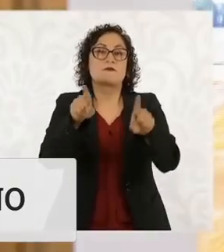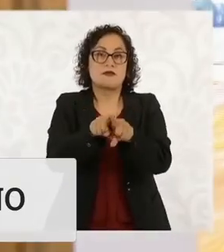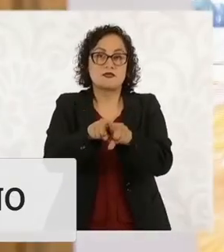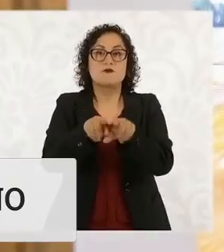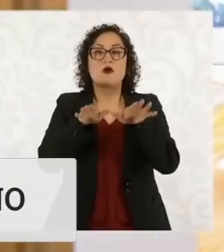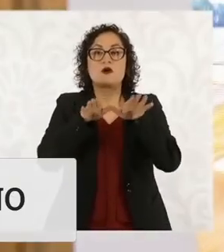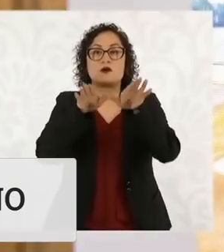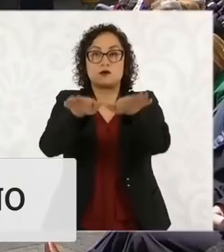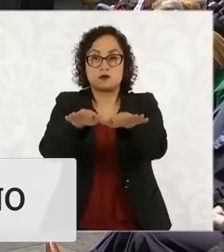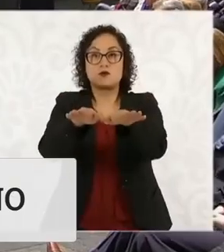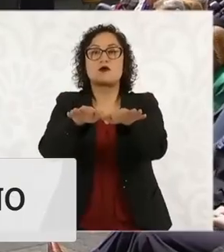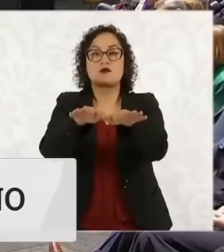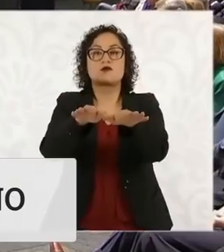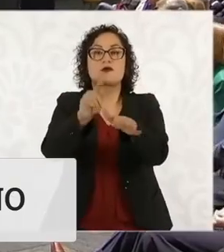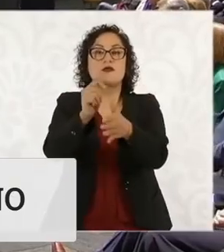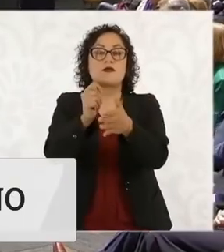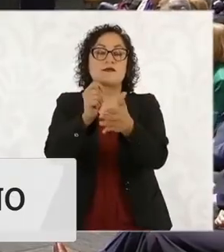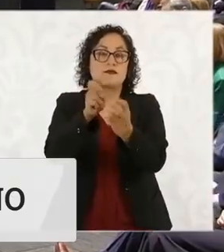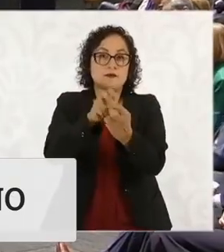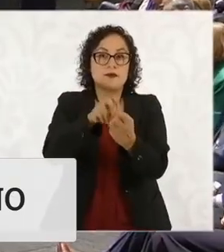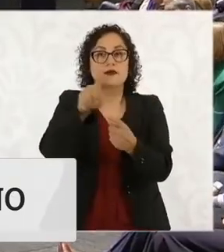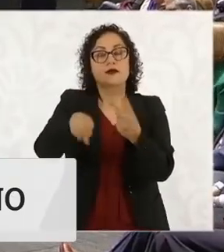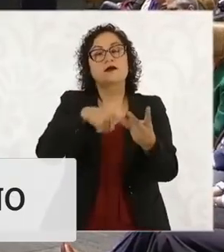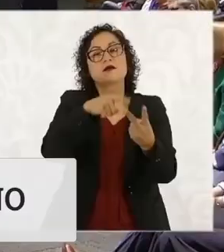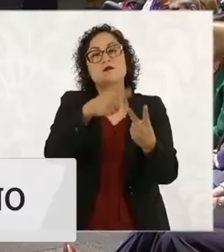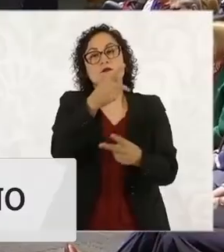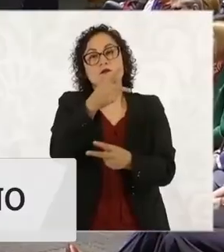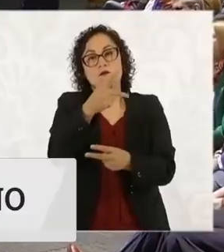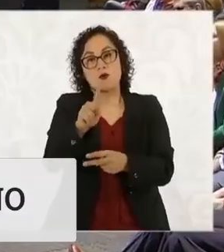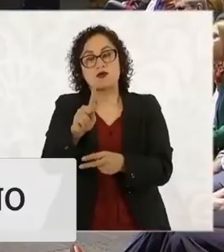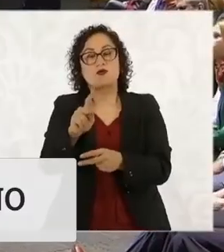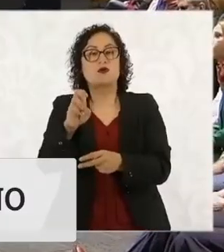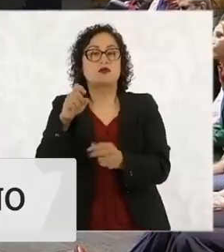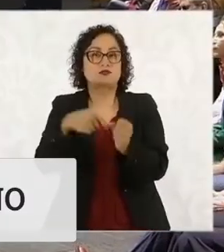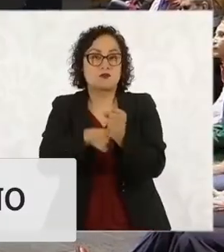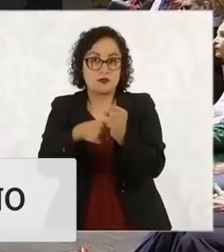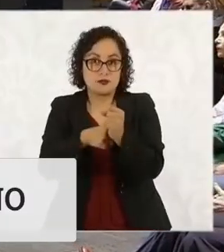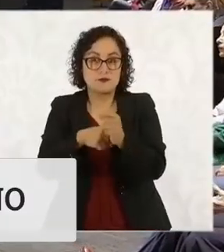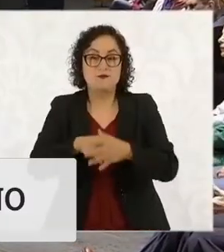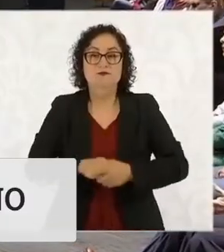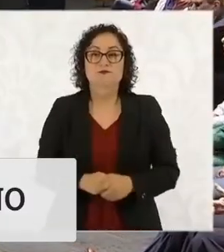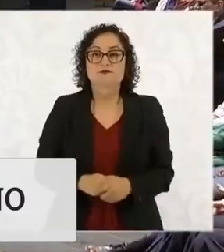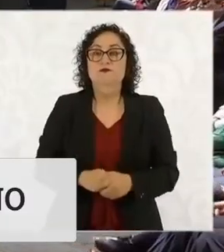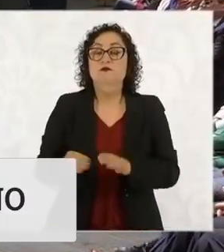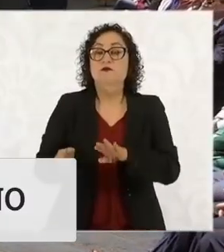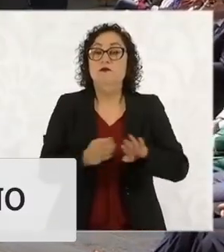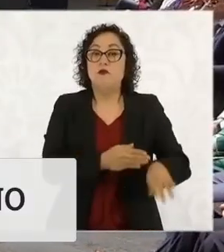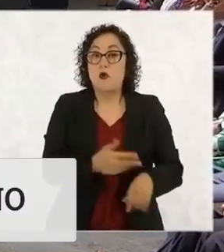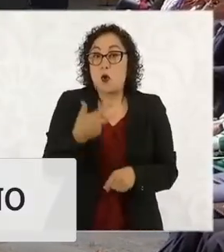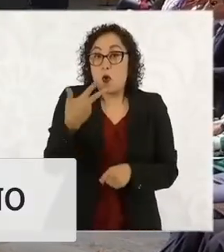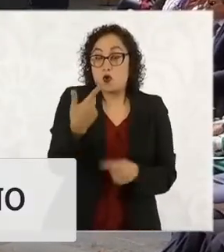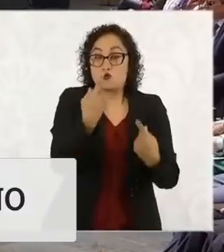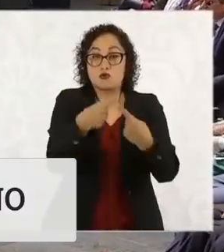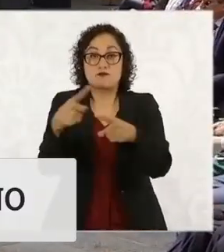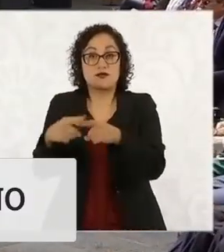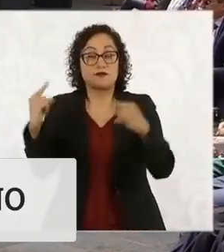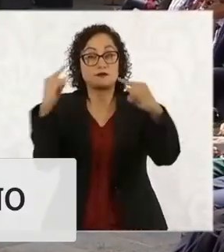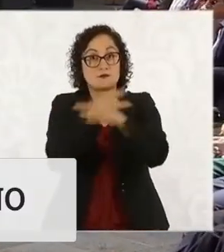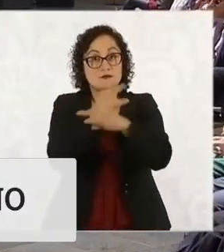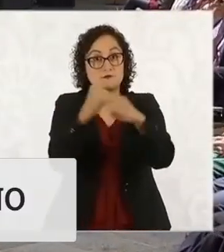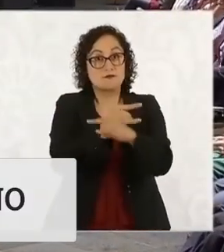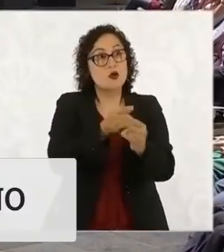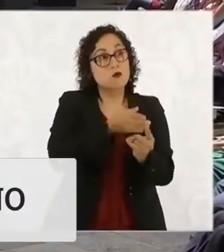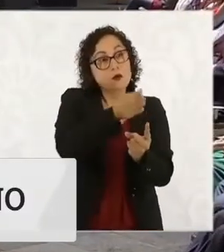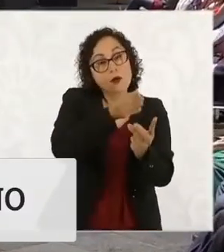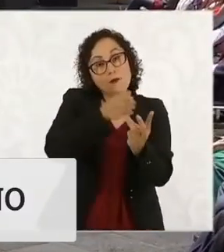aeropuertos de Tepic y Puerto Escondido. Además, se desarrollan 8 proyectos carreteros con inversión privada